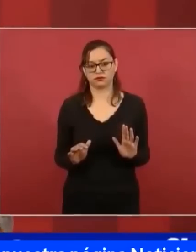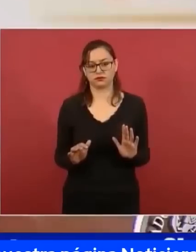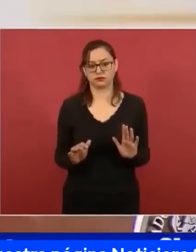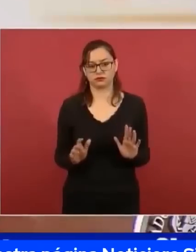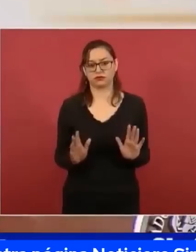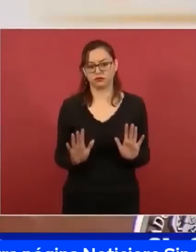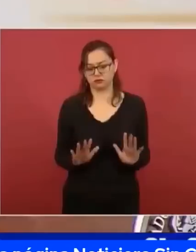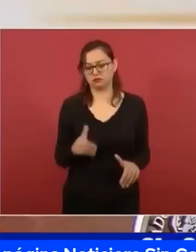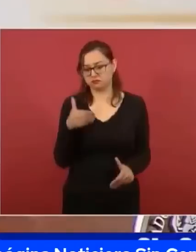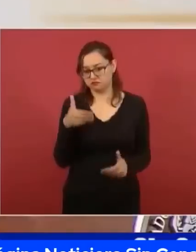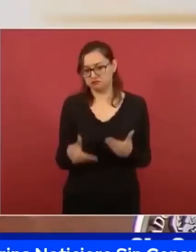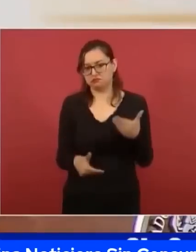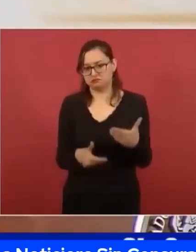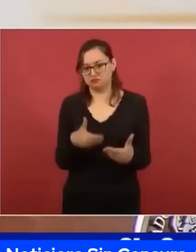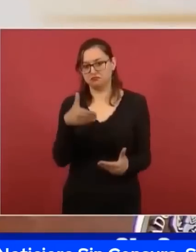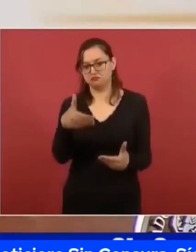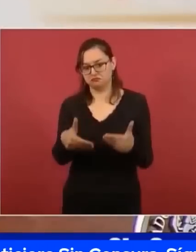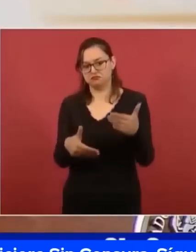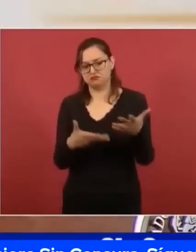llegar a un acuerdo.